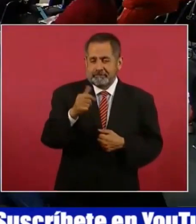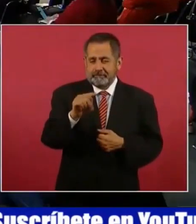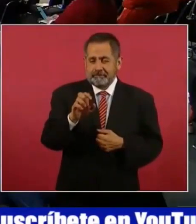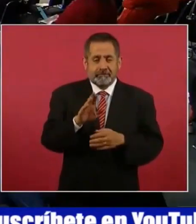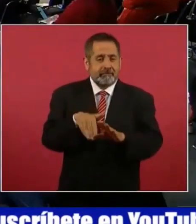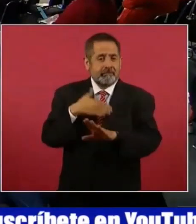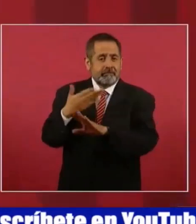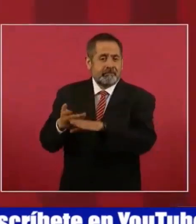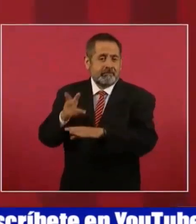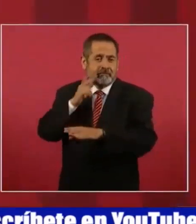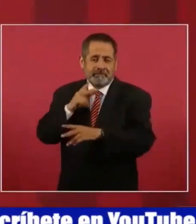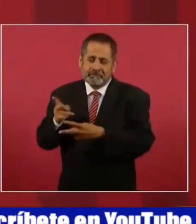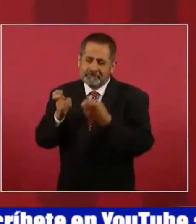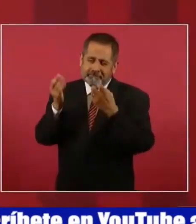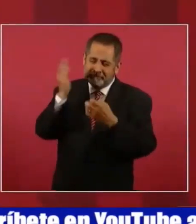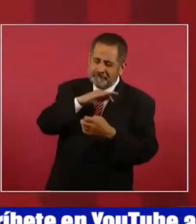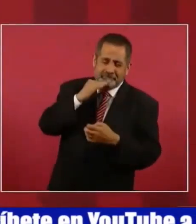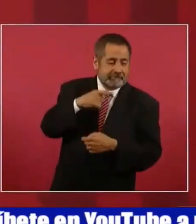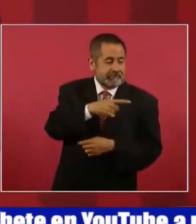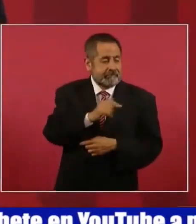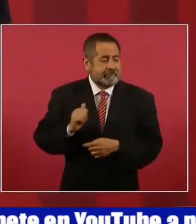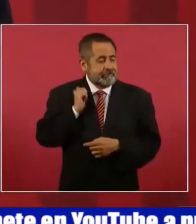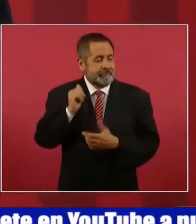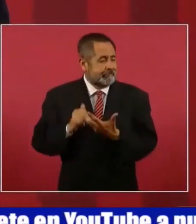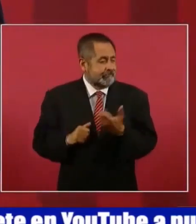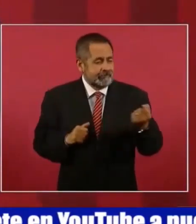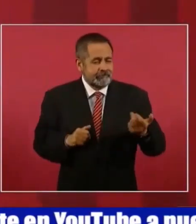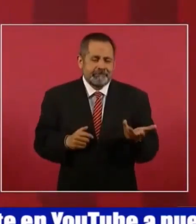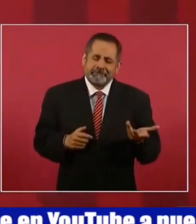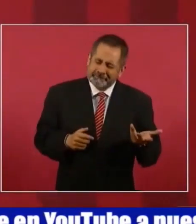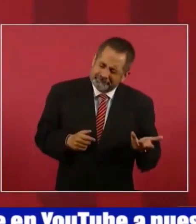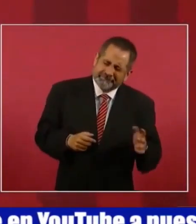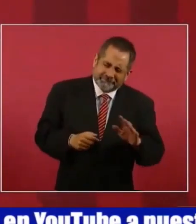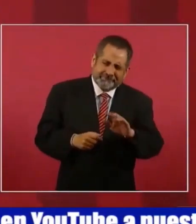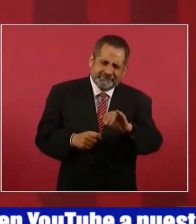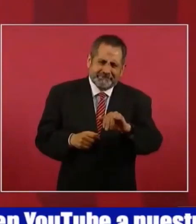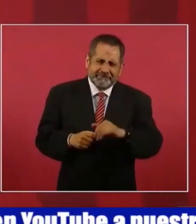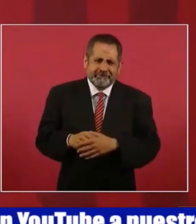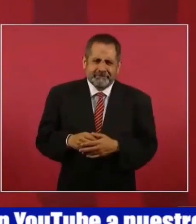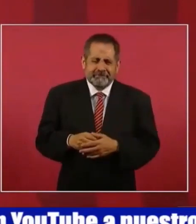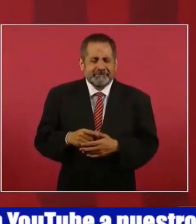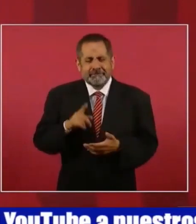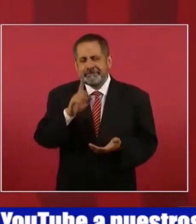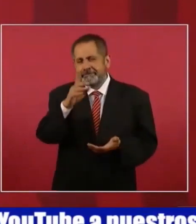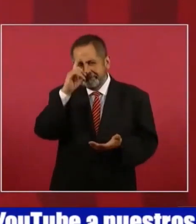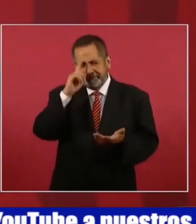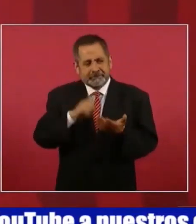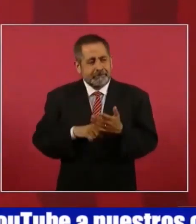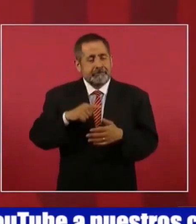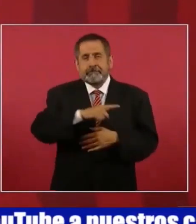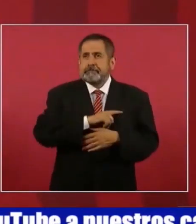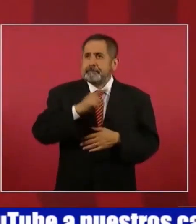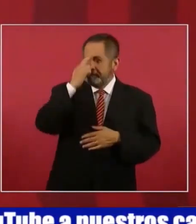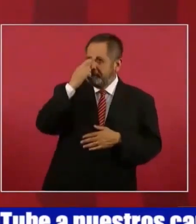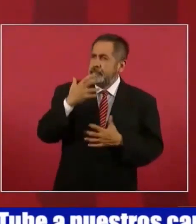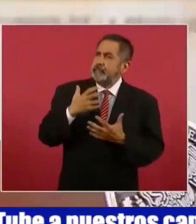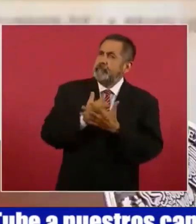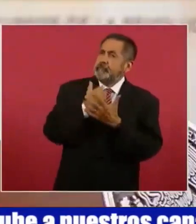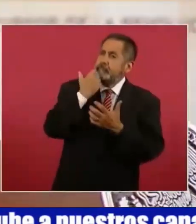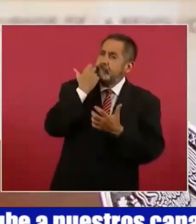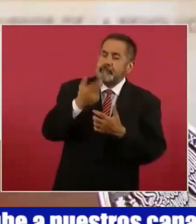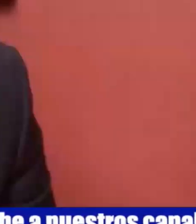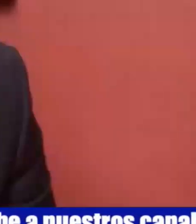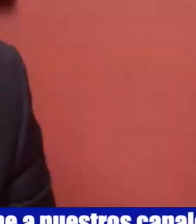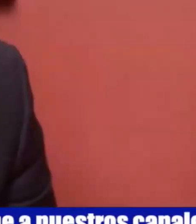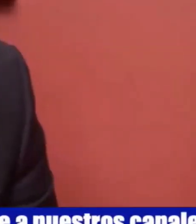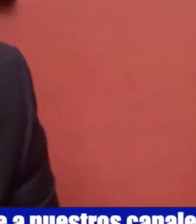revista Contralínea, le hace referencia al caso de Tamaulipas. Hay varios estados ligados, incluso entre los